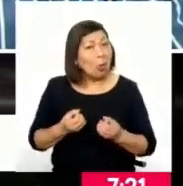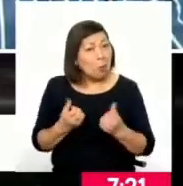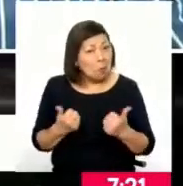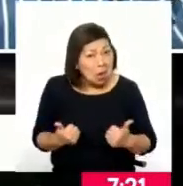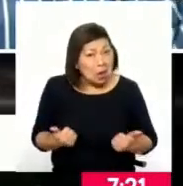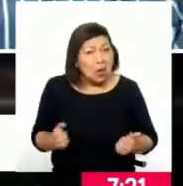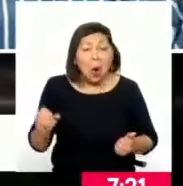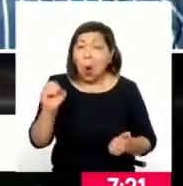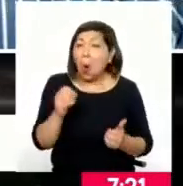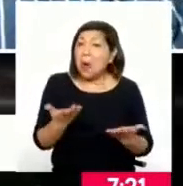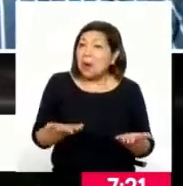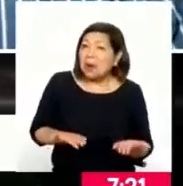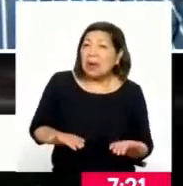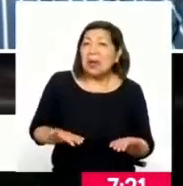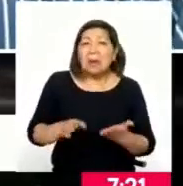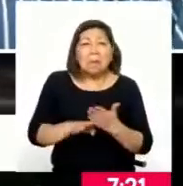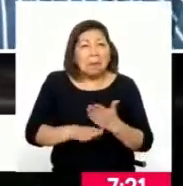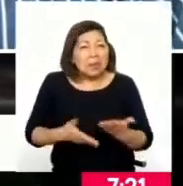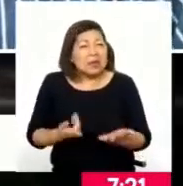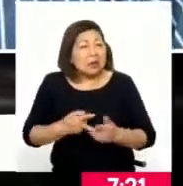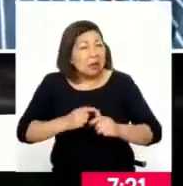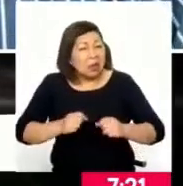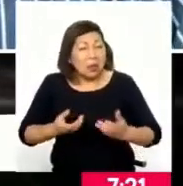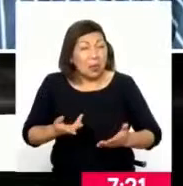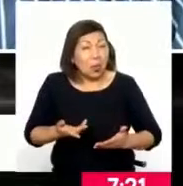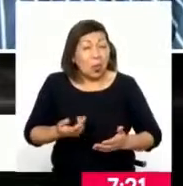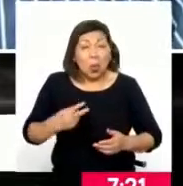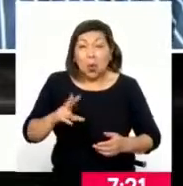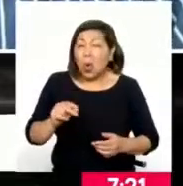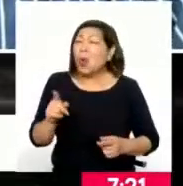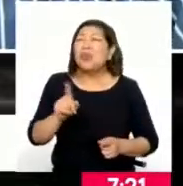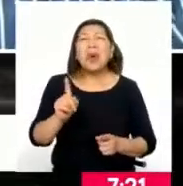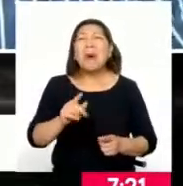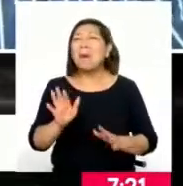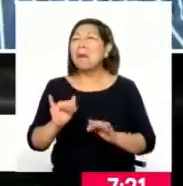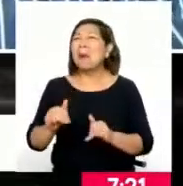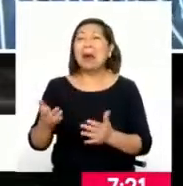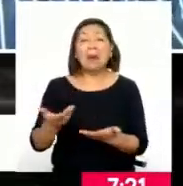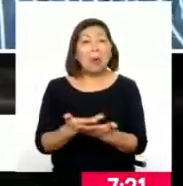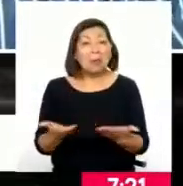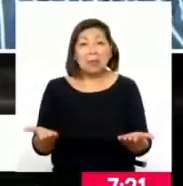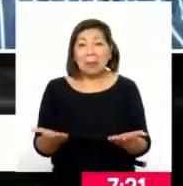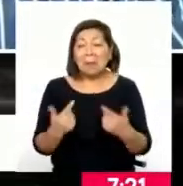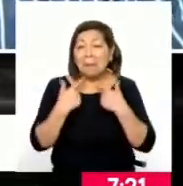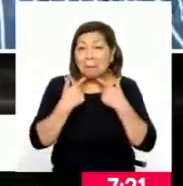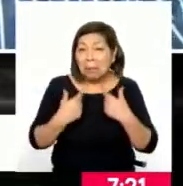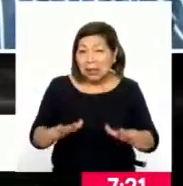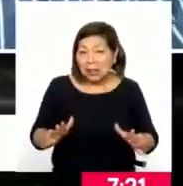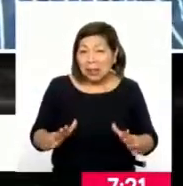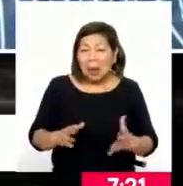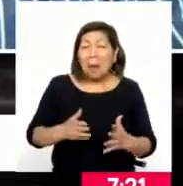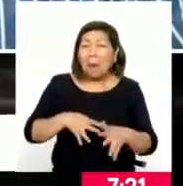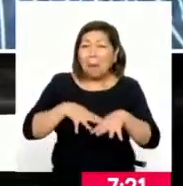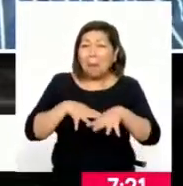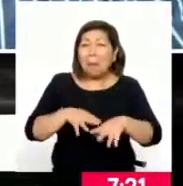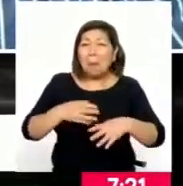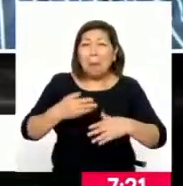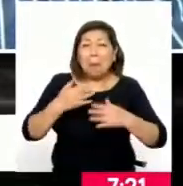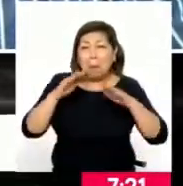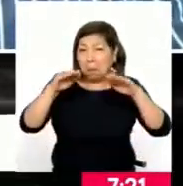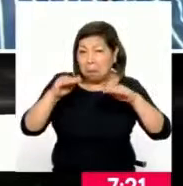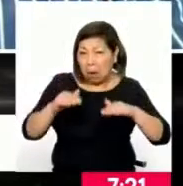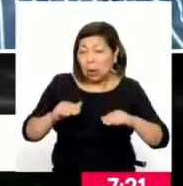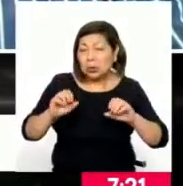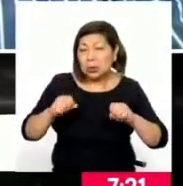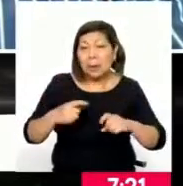frutos? O porque básicamente la crítica podría ser, no, estos viajes no consiguen nada, ¿no? Básicamente la convulsión continúa, ha bajado un poco,